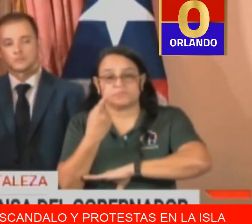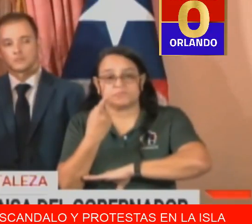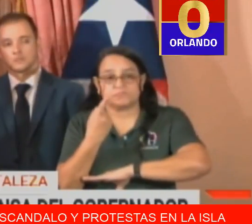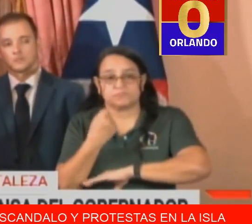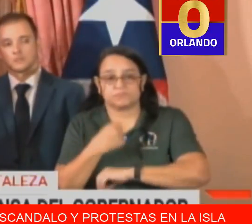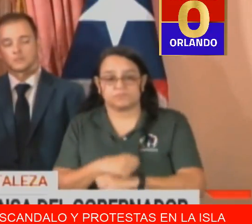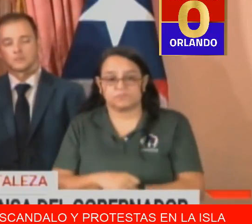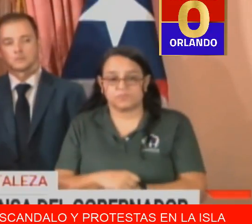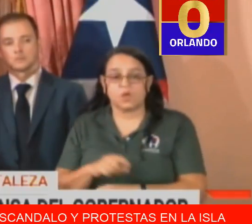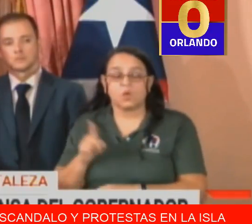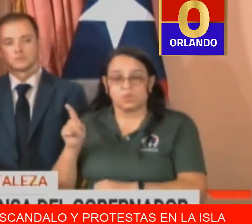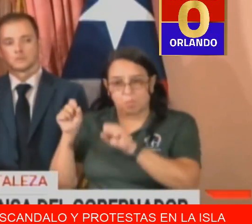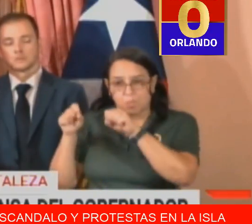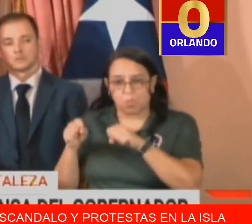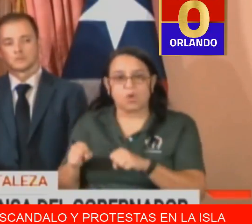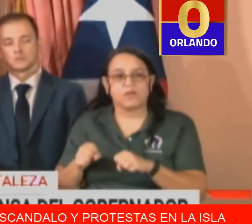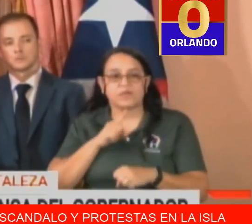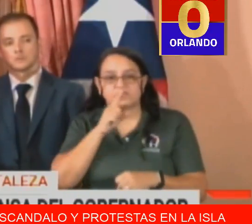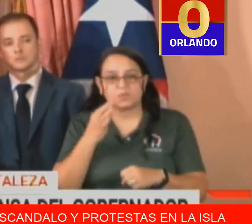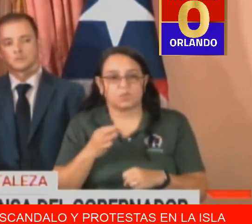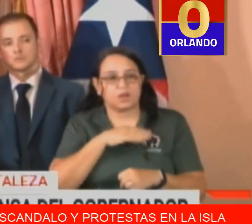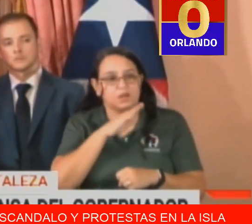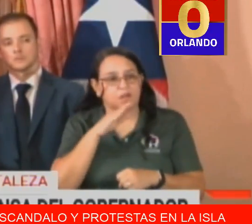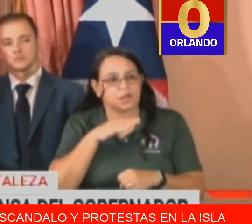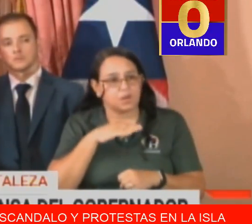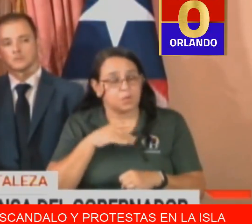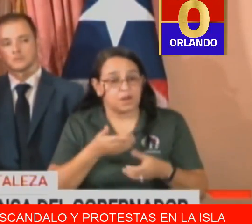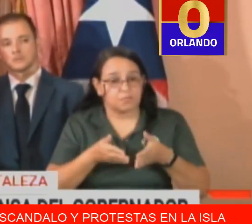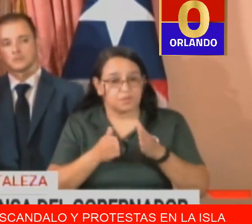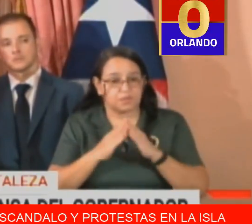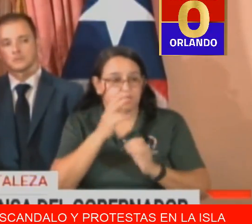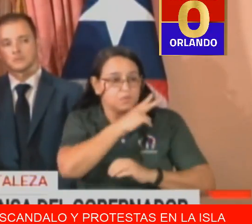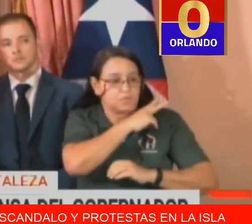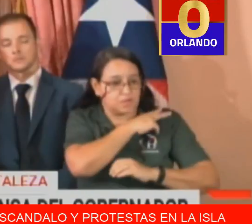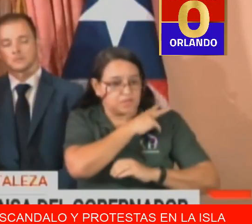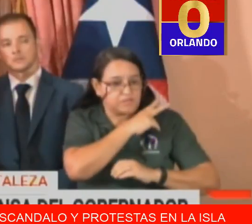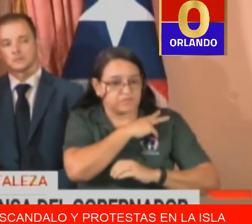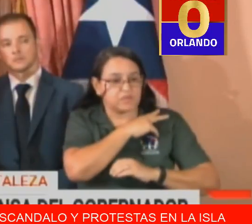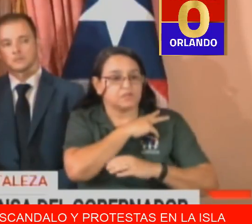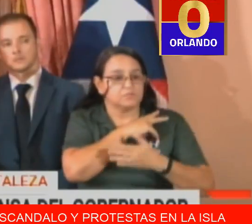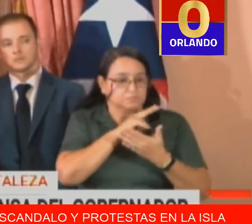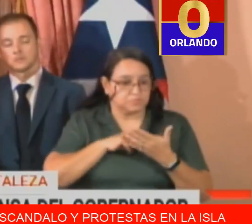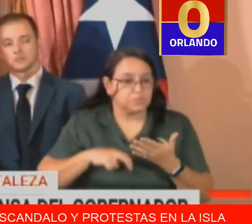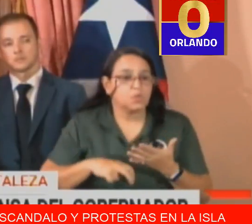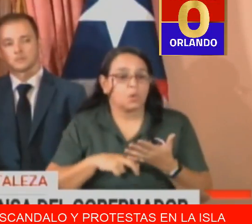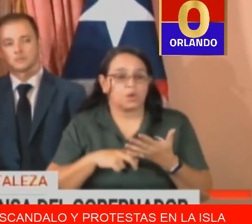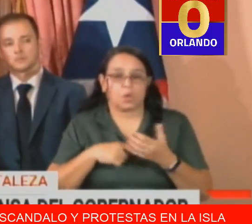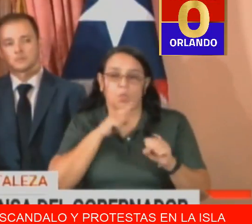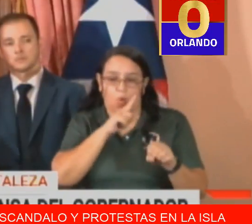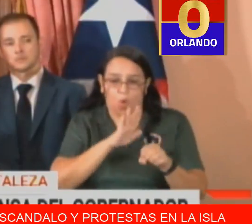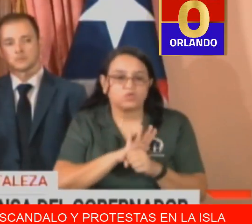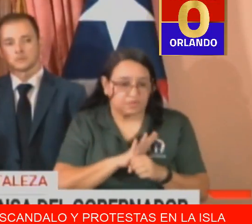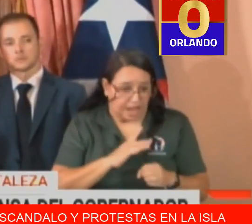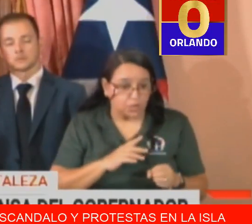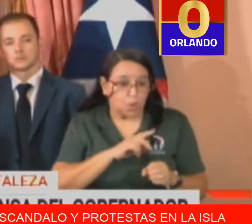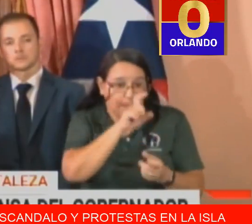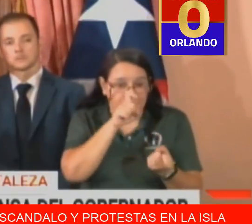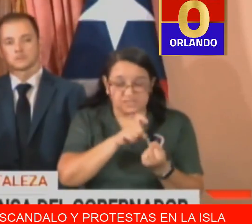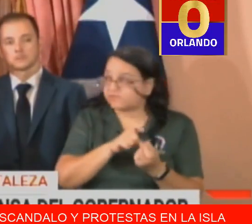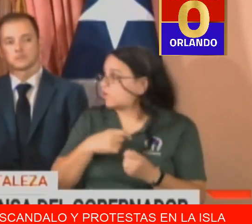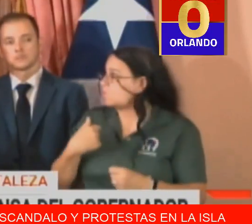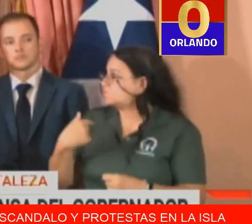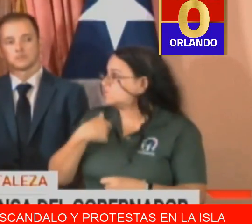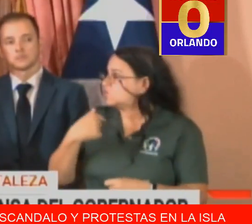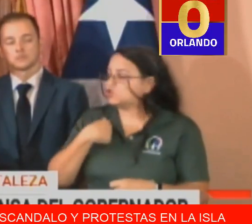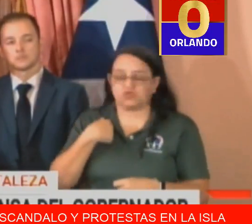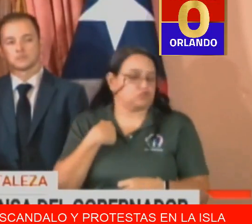¿Usted puede asegurar que nunca ha solicitado o pedido a un jefe de agencia que otorgue un contrato en específico? No, yo no trabajo